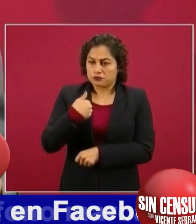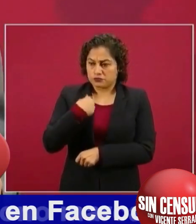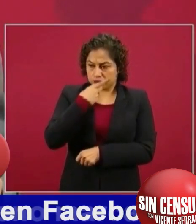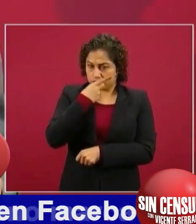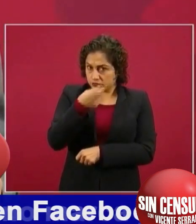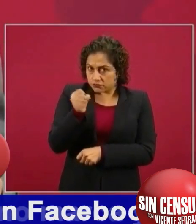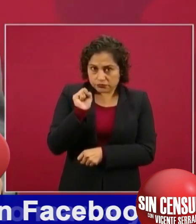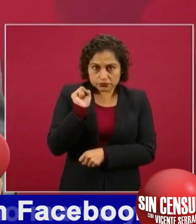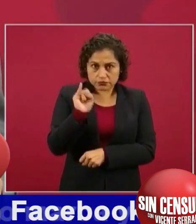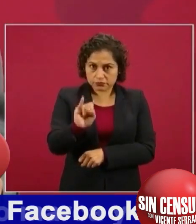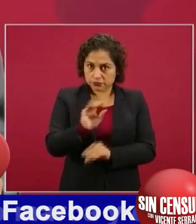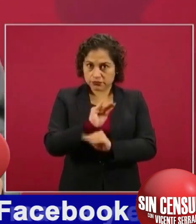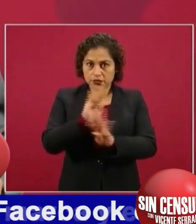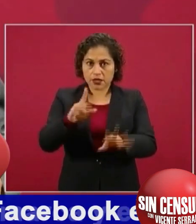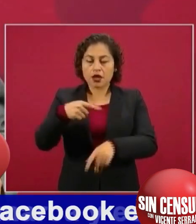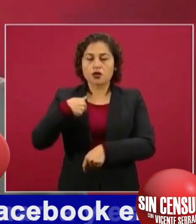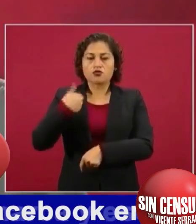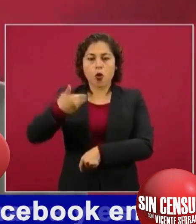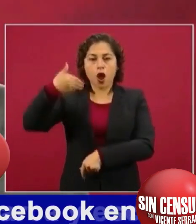planteé.